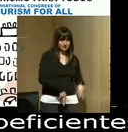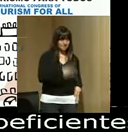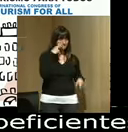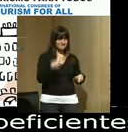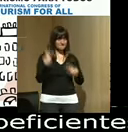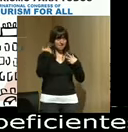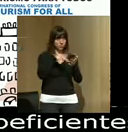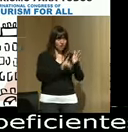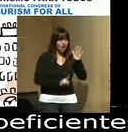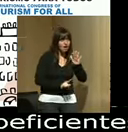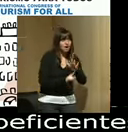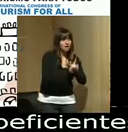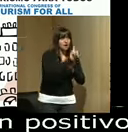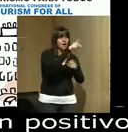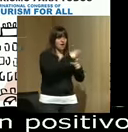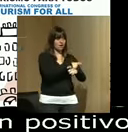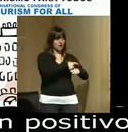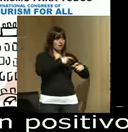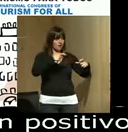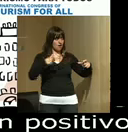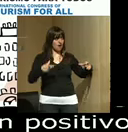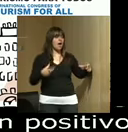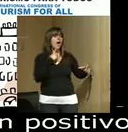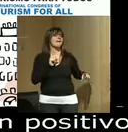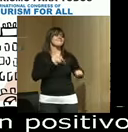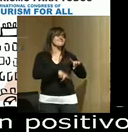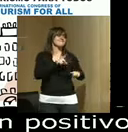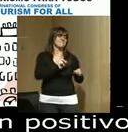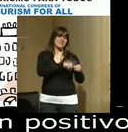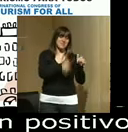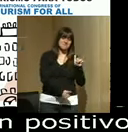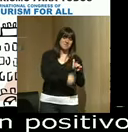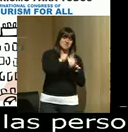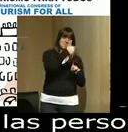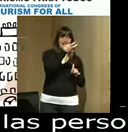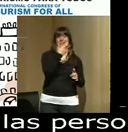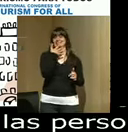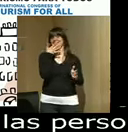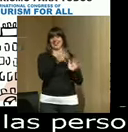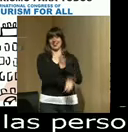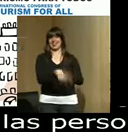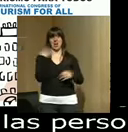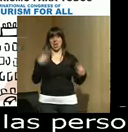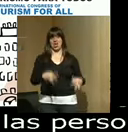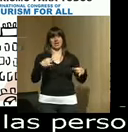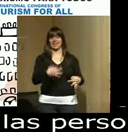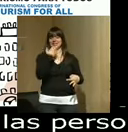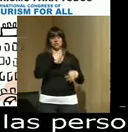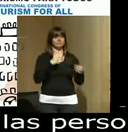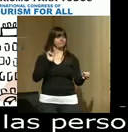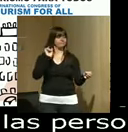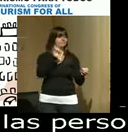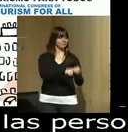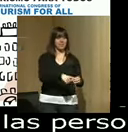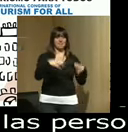que se incrementa la participación, lo cual tiene toda lógica. Yo voy a estar mucho más feliz a medida que haga una participación, me vaya de